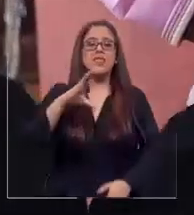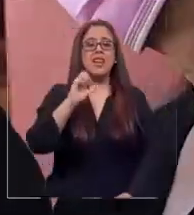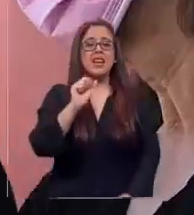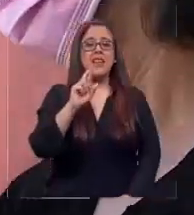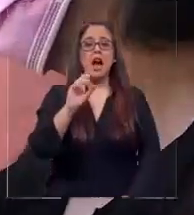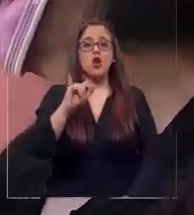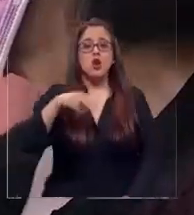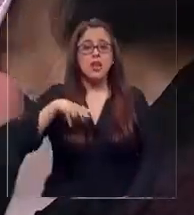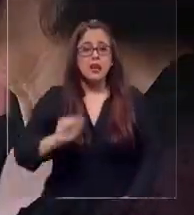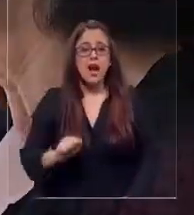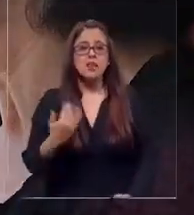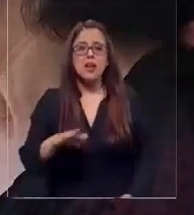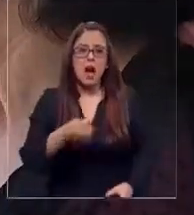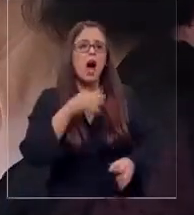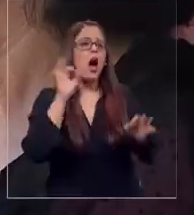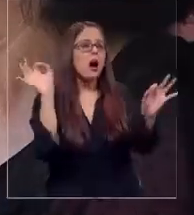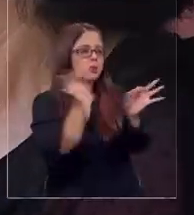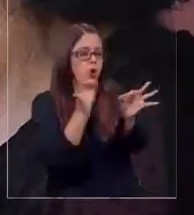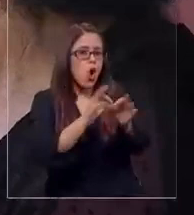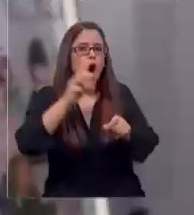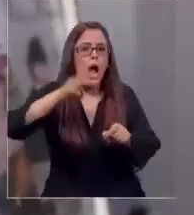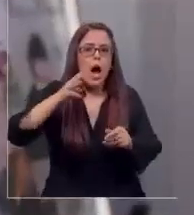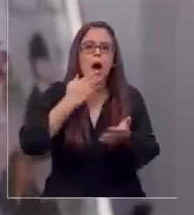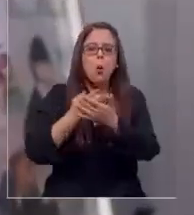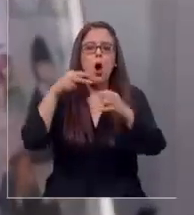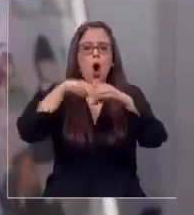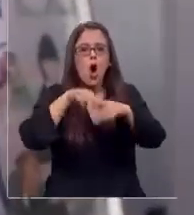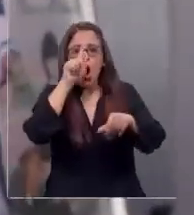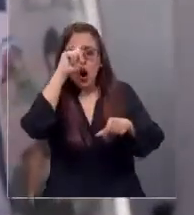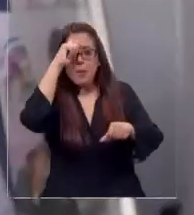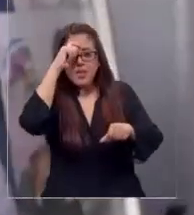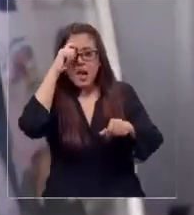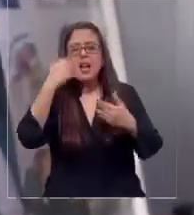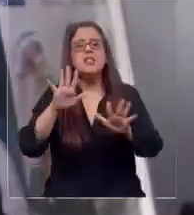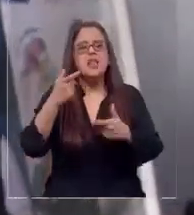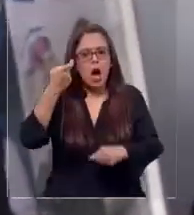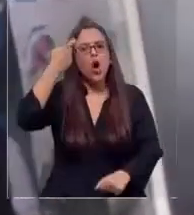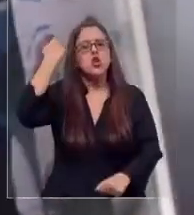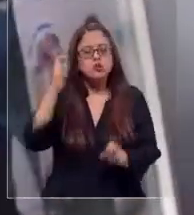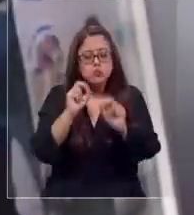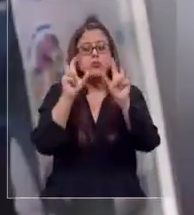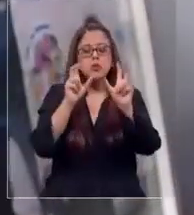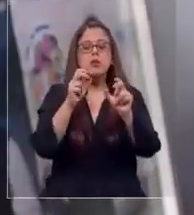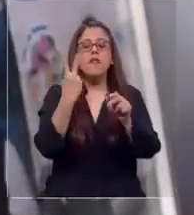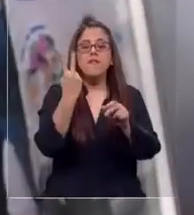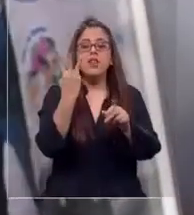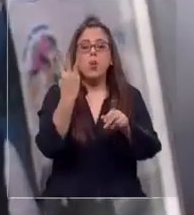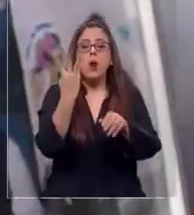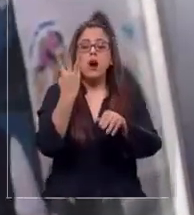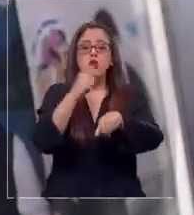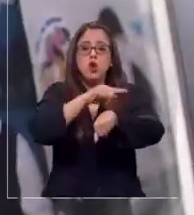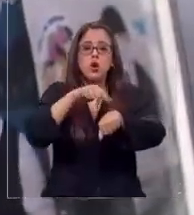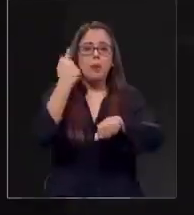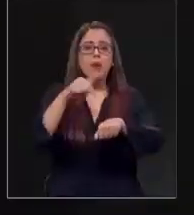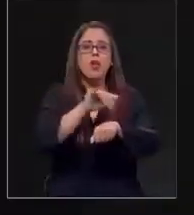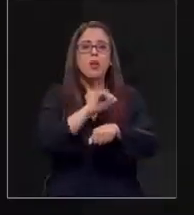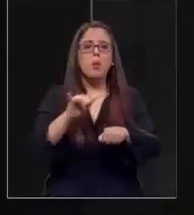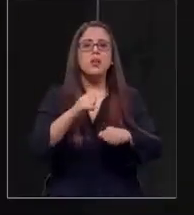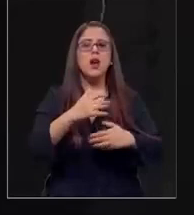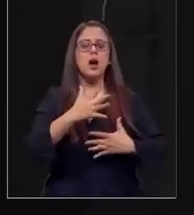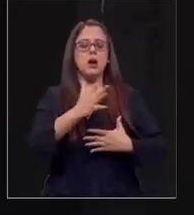quien relató estos hechos a su madre mientras estaba en el hospital. Estuvo consciente 24 horas, pero luego sufrió un